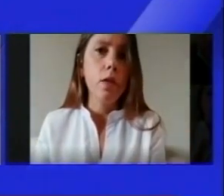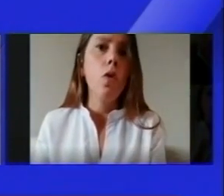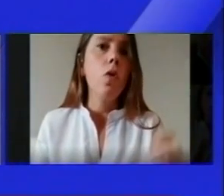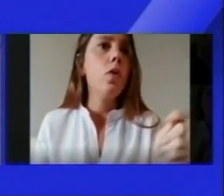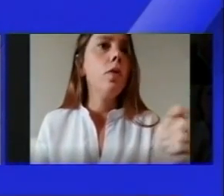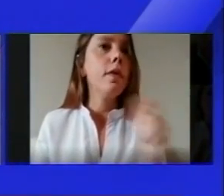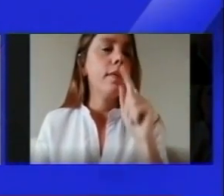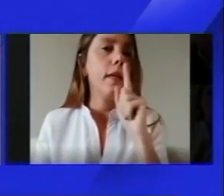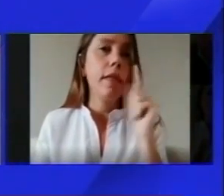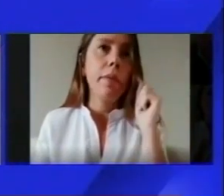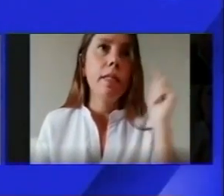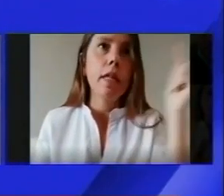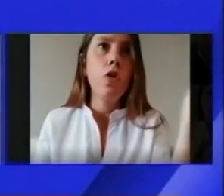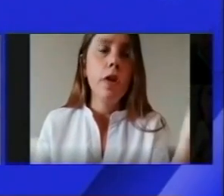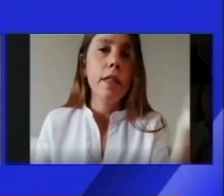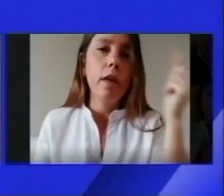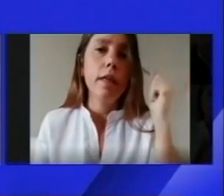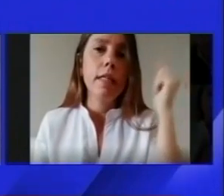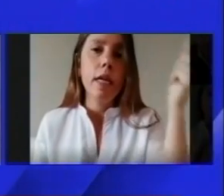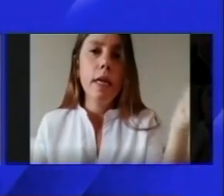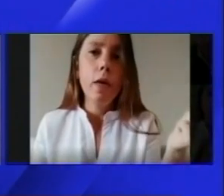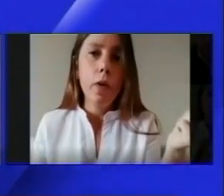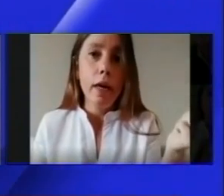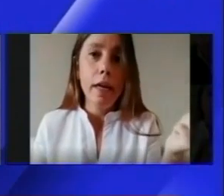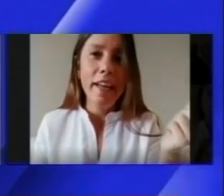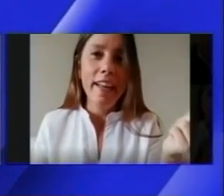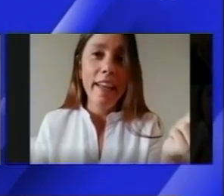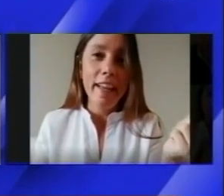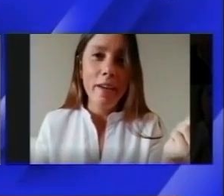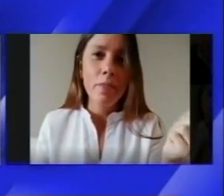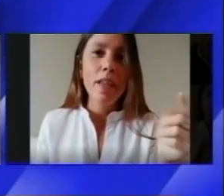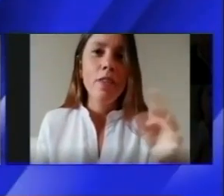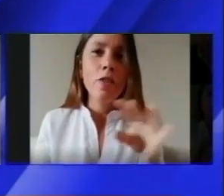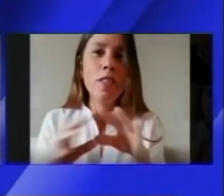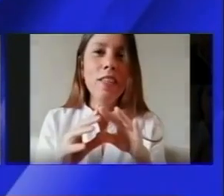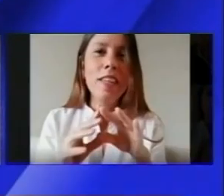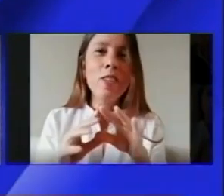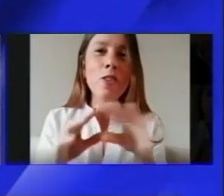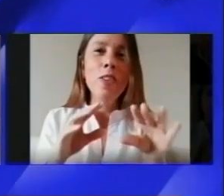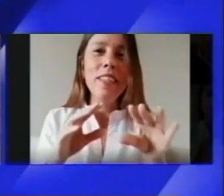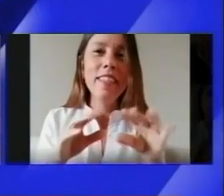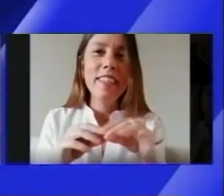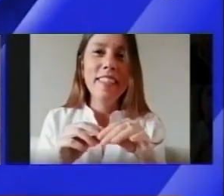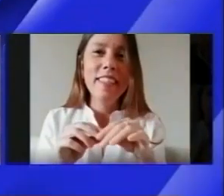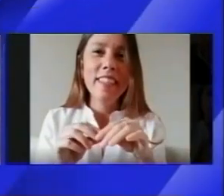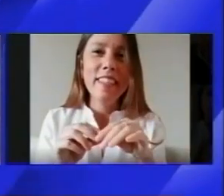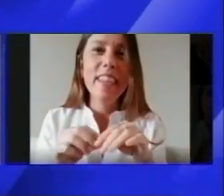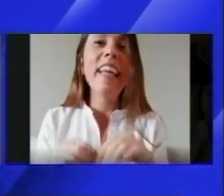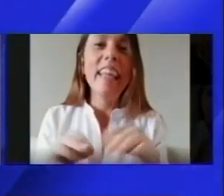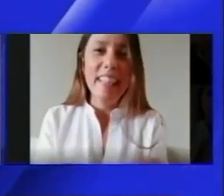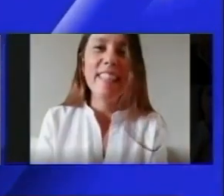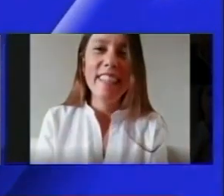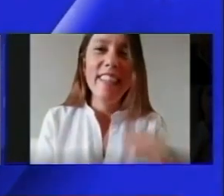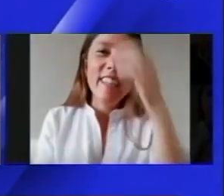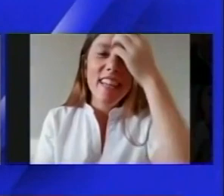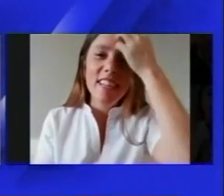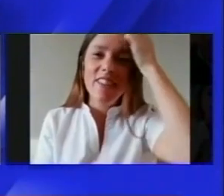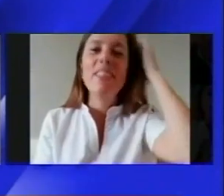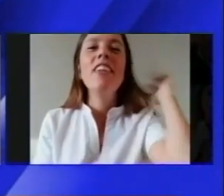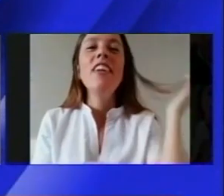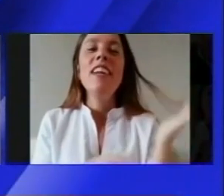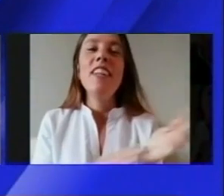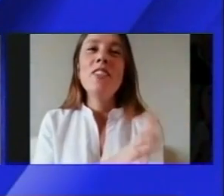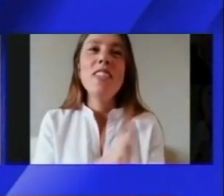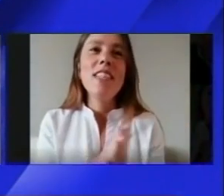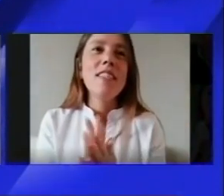comer. O esté pensando en lo que está en la escena o en la heladera. Sí. ¿Con qué acompaño la serie vendría a ser?